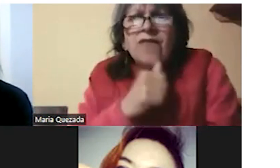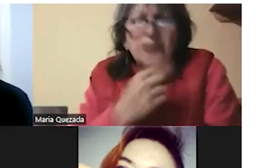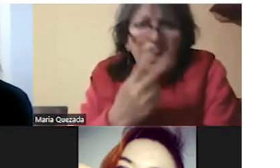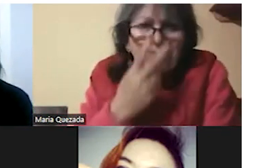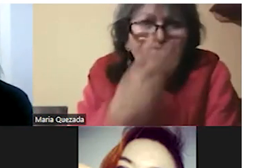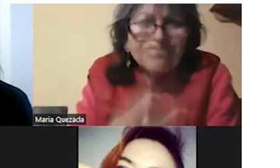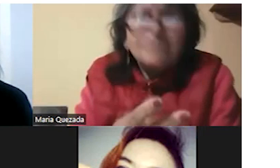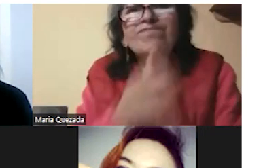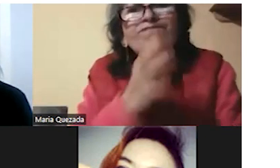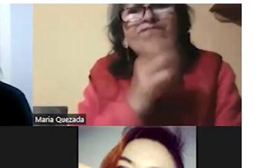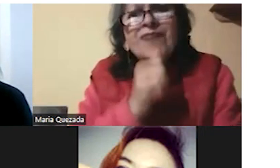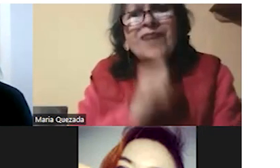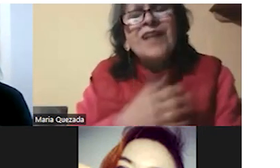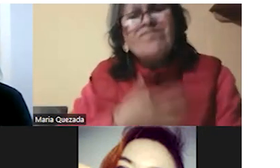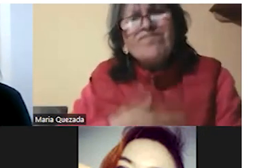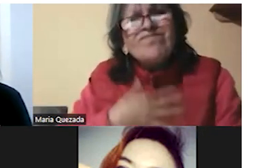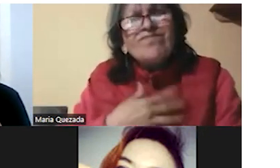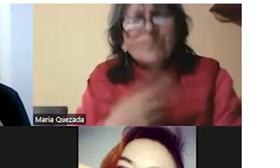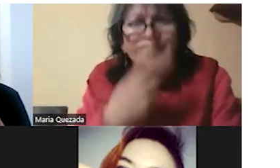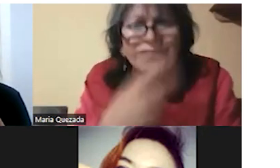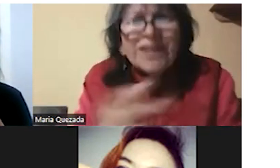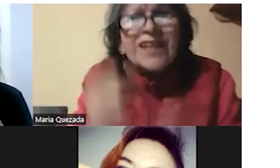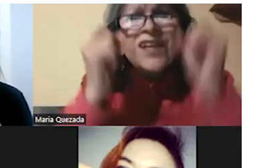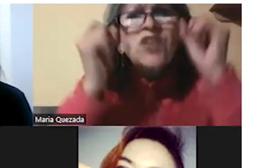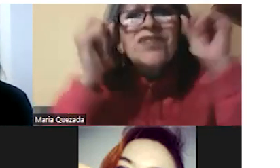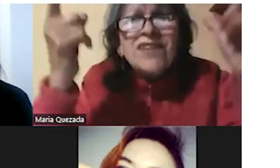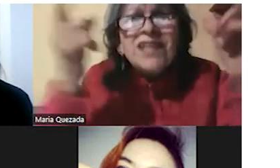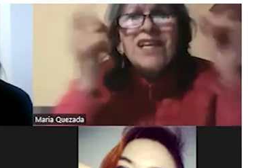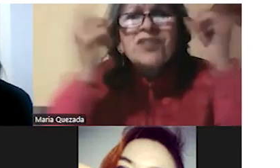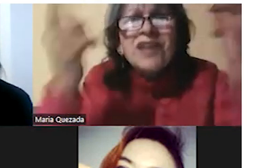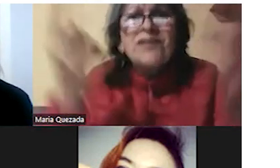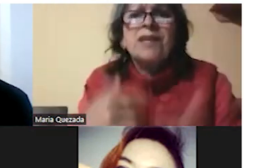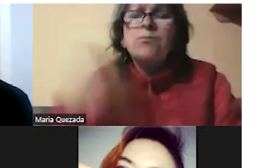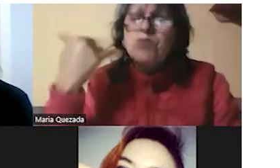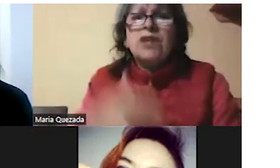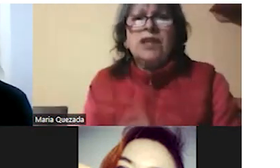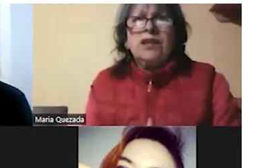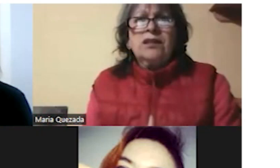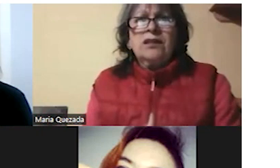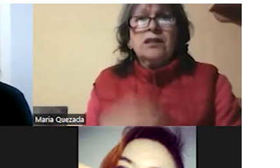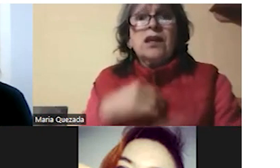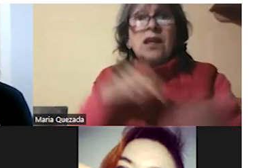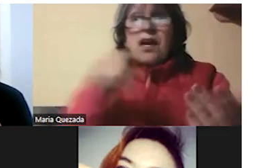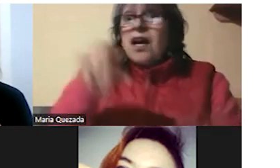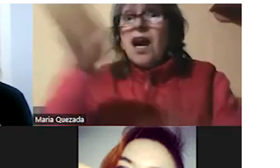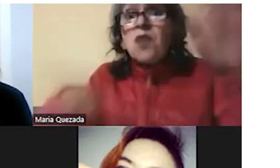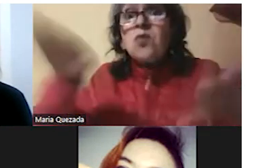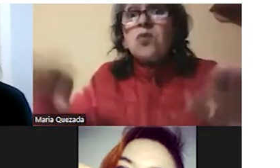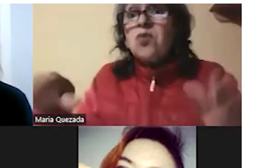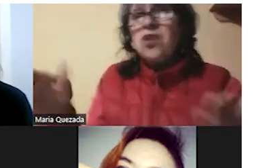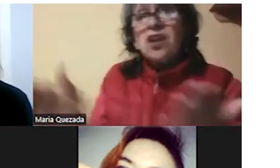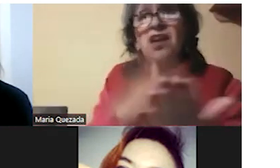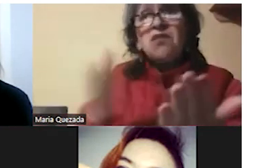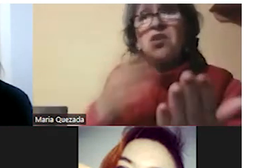solamente él también le llamó mucho la atención las posiciones de los cuerpos, eso, él ya no sabía eso, y eso es muy